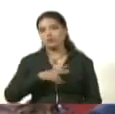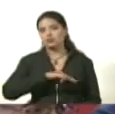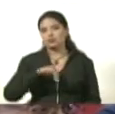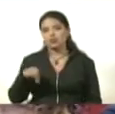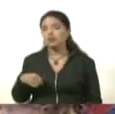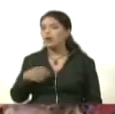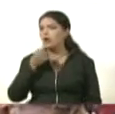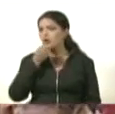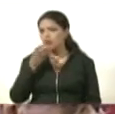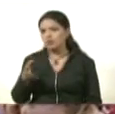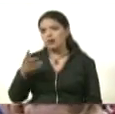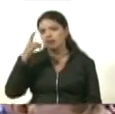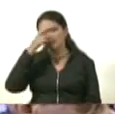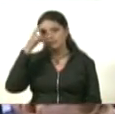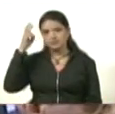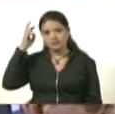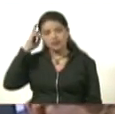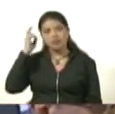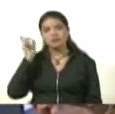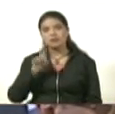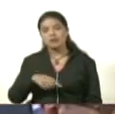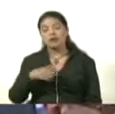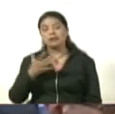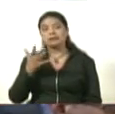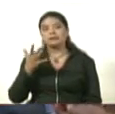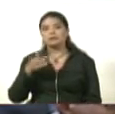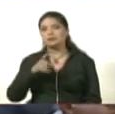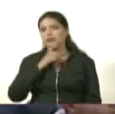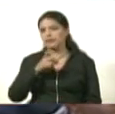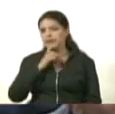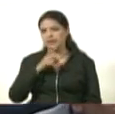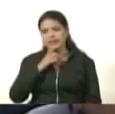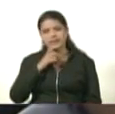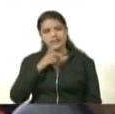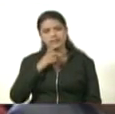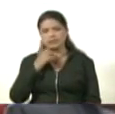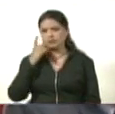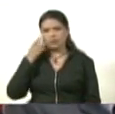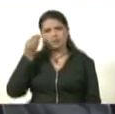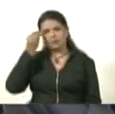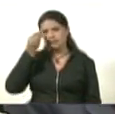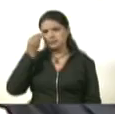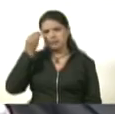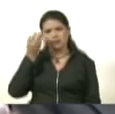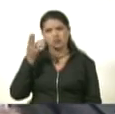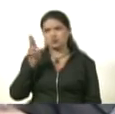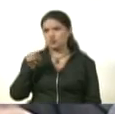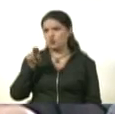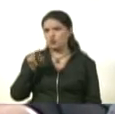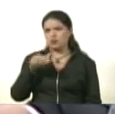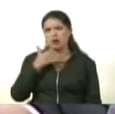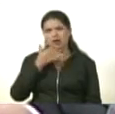al canciller igualmente que a veces es difícil porque no pensábamos que nunca